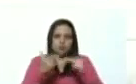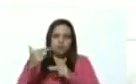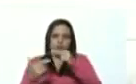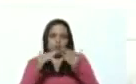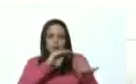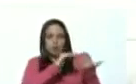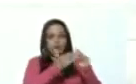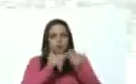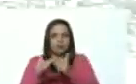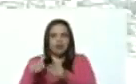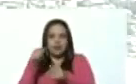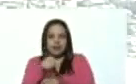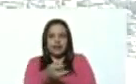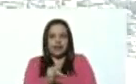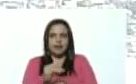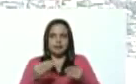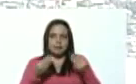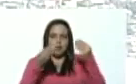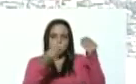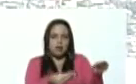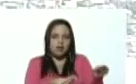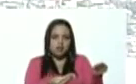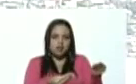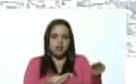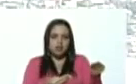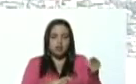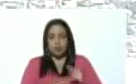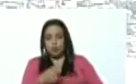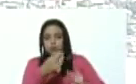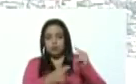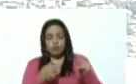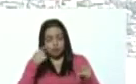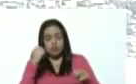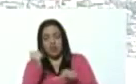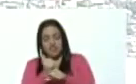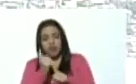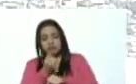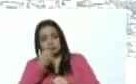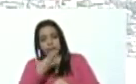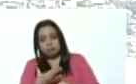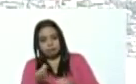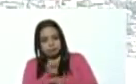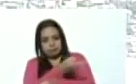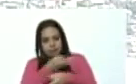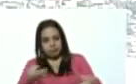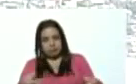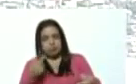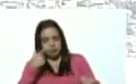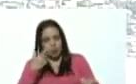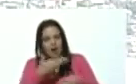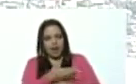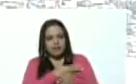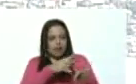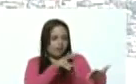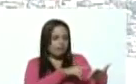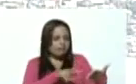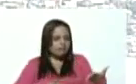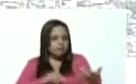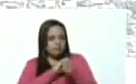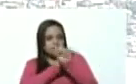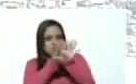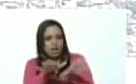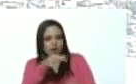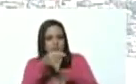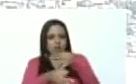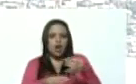comunal. Aquí está el manual del constructor, es un trabajo, yo lo estuve revisando, trabajo extraordinario al detalle